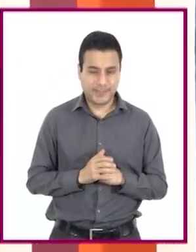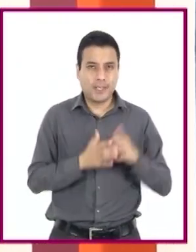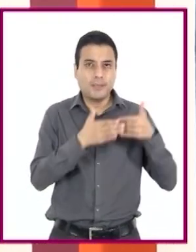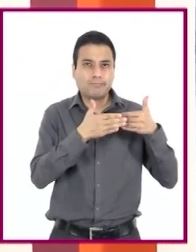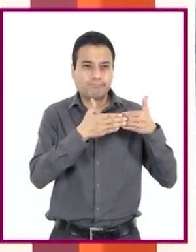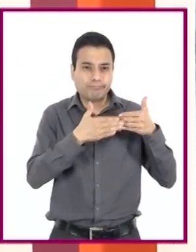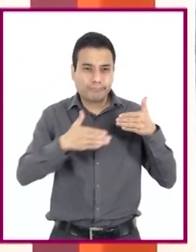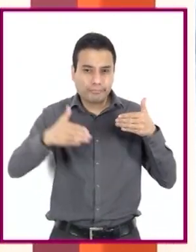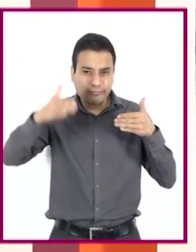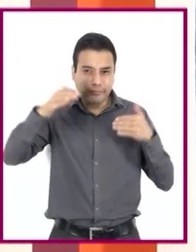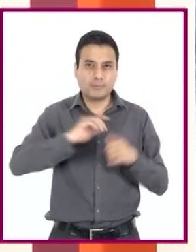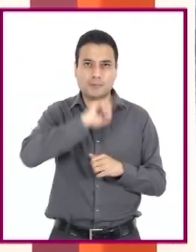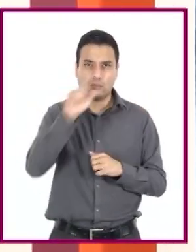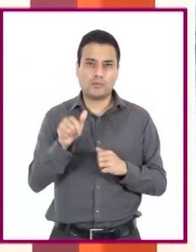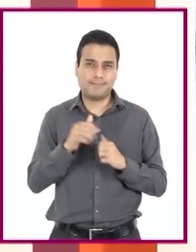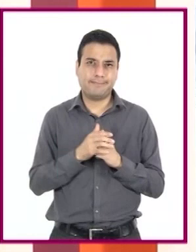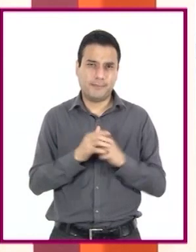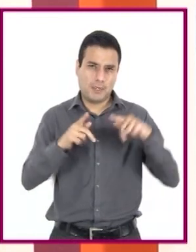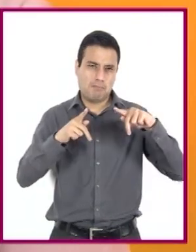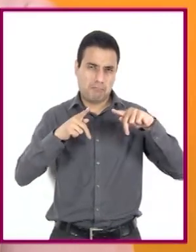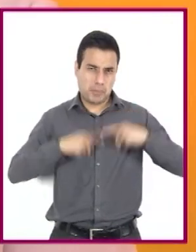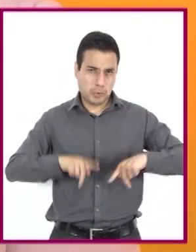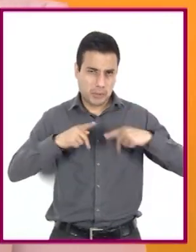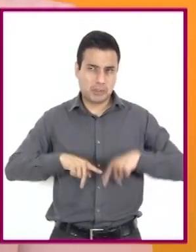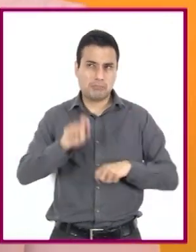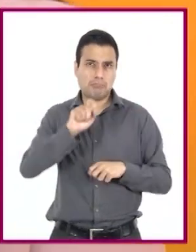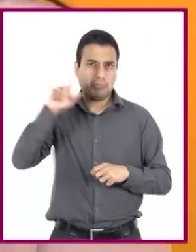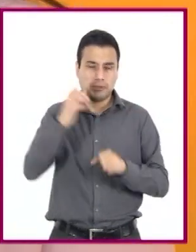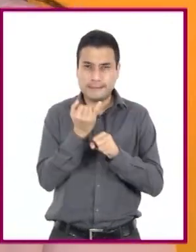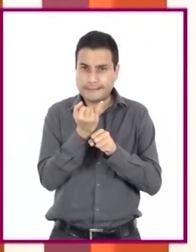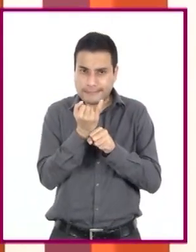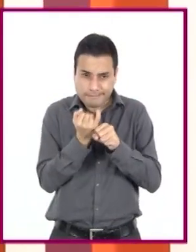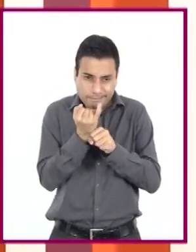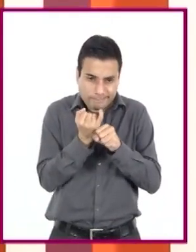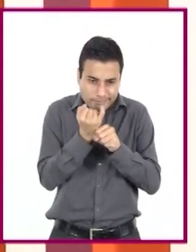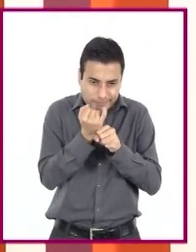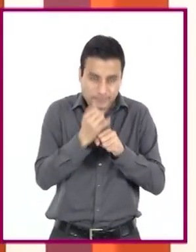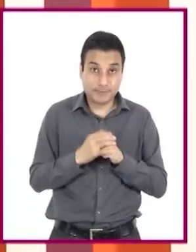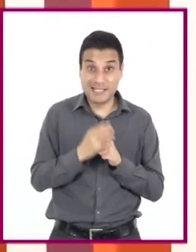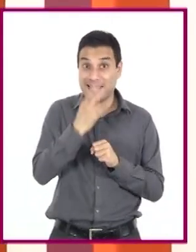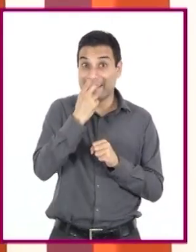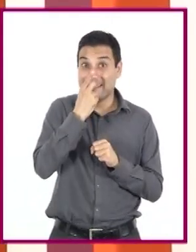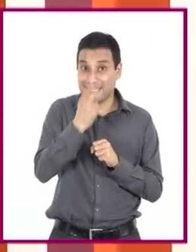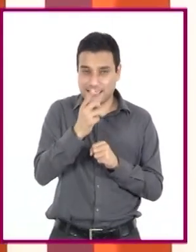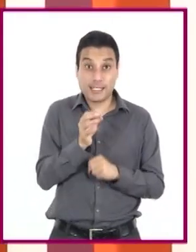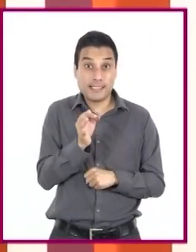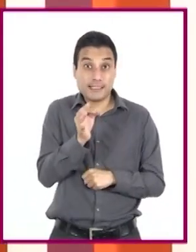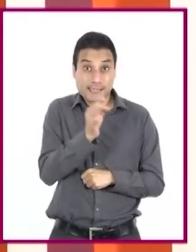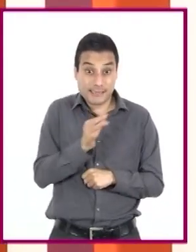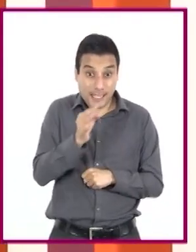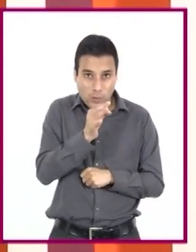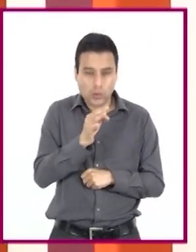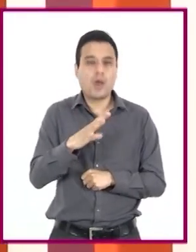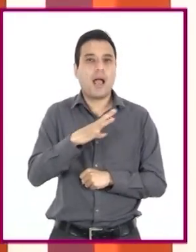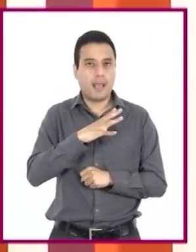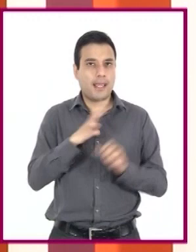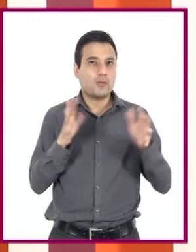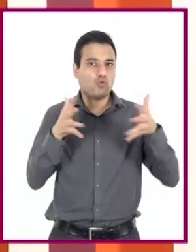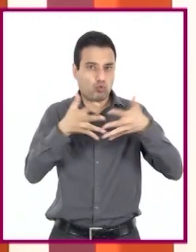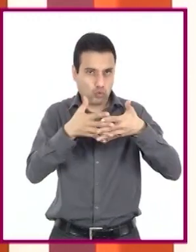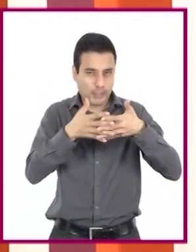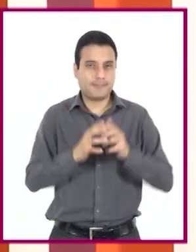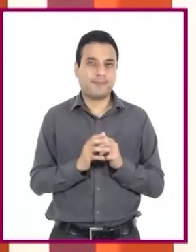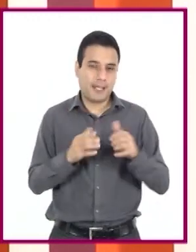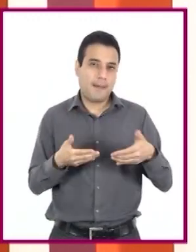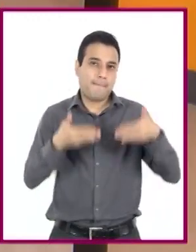Posteriormente, y gracias a las contribuciones de varios investigadores, se reconoció que la célula tiene estructuras como